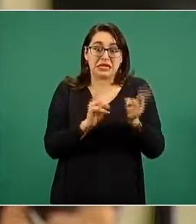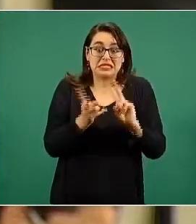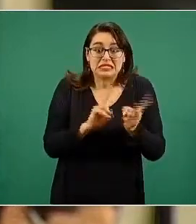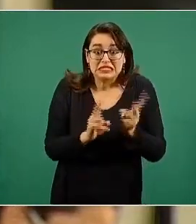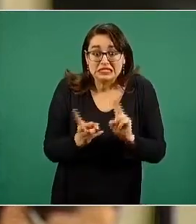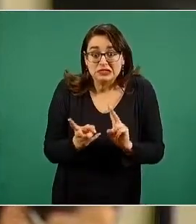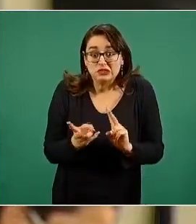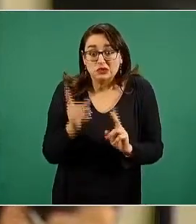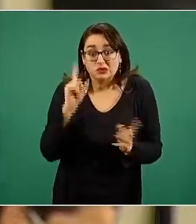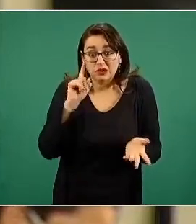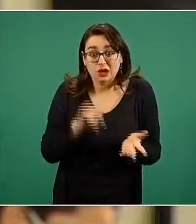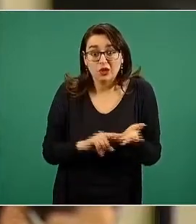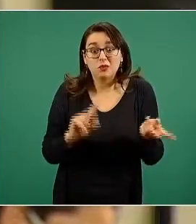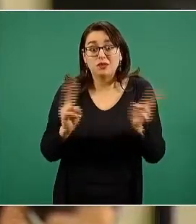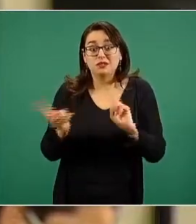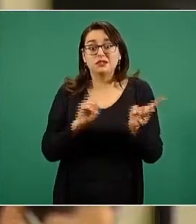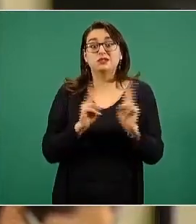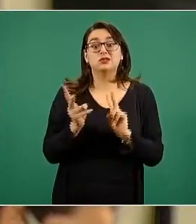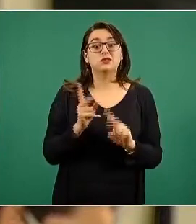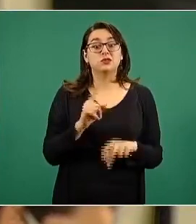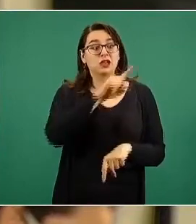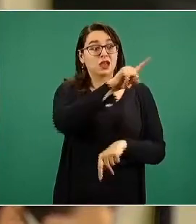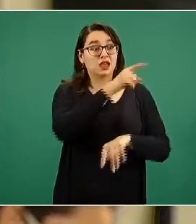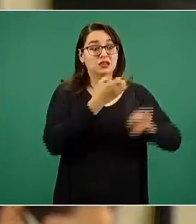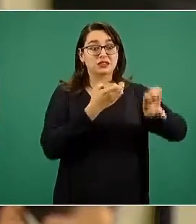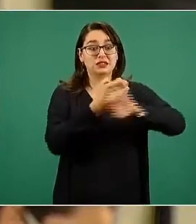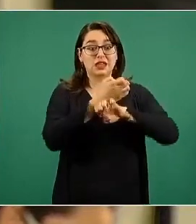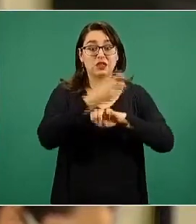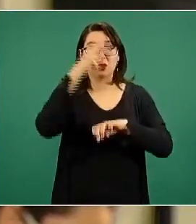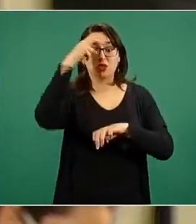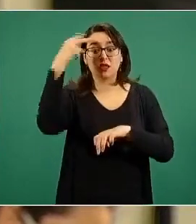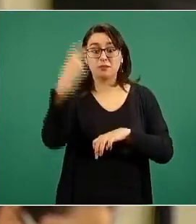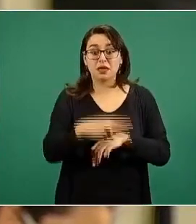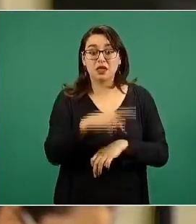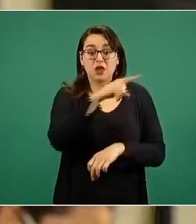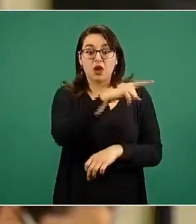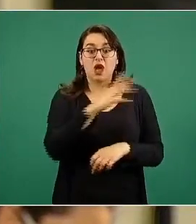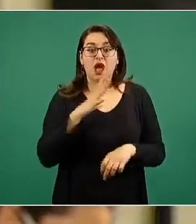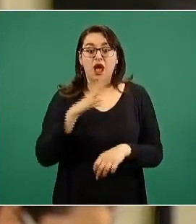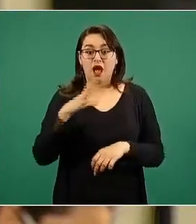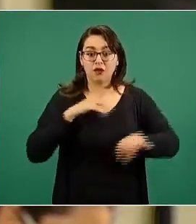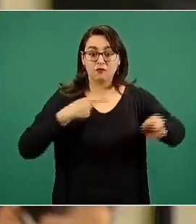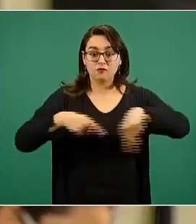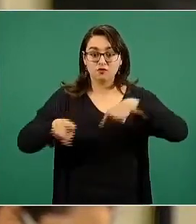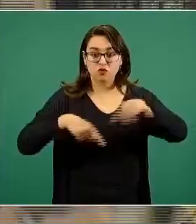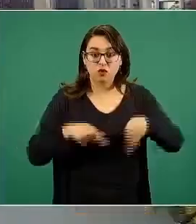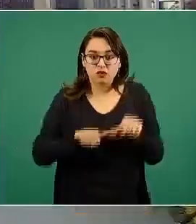Por ejemplo, en el Estado de México se menciona que se están realizando torneos clandestinos de fútbol,